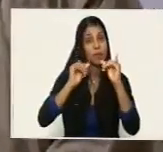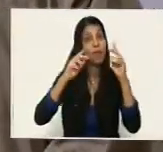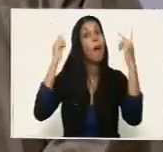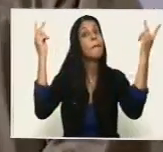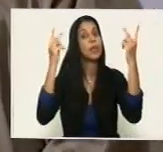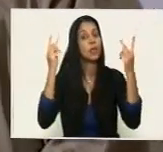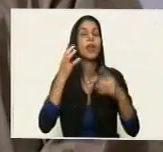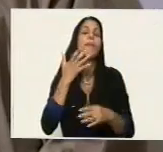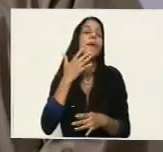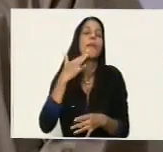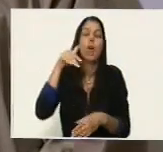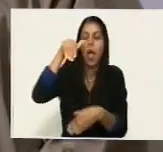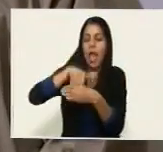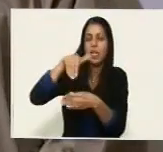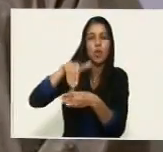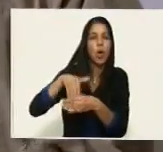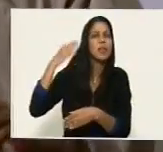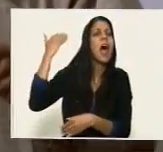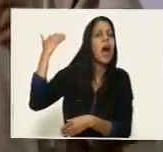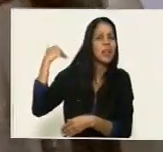electorales, por ejemplo.